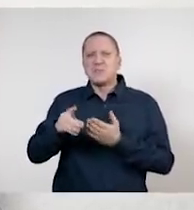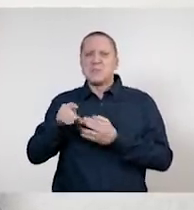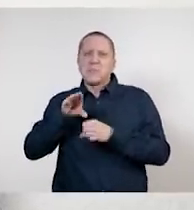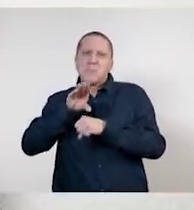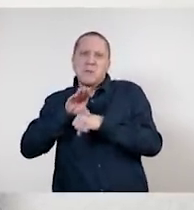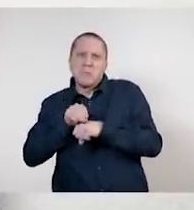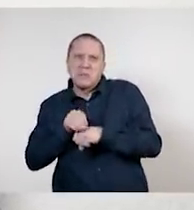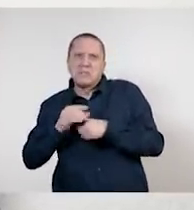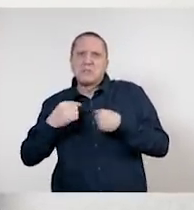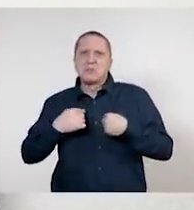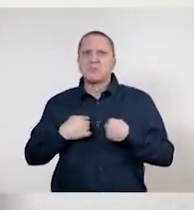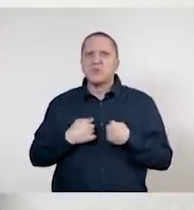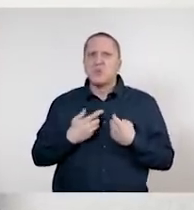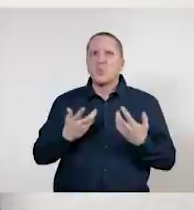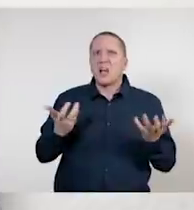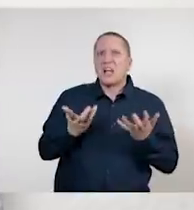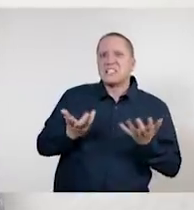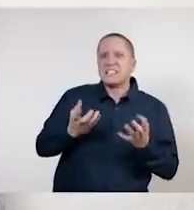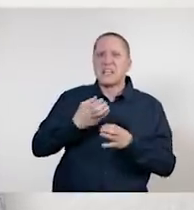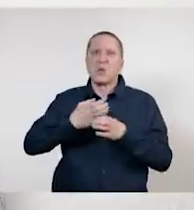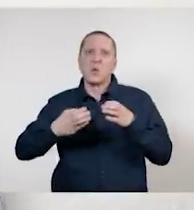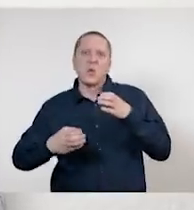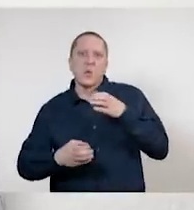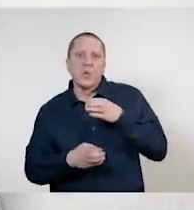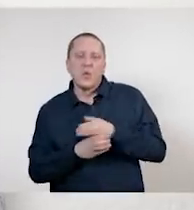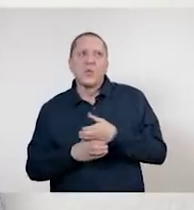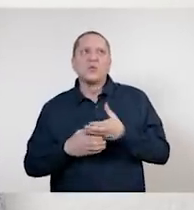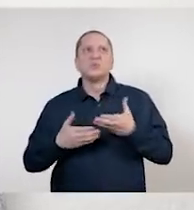te permitan hacer las cosas